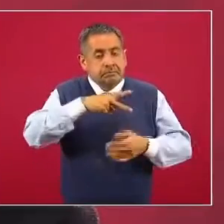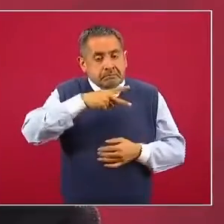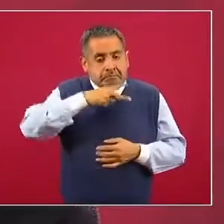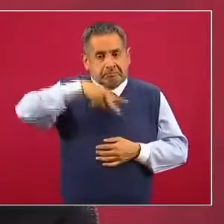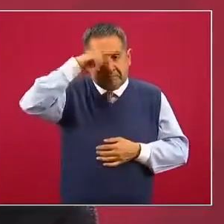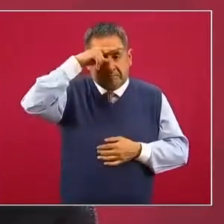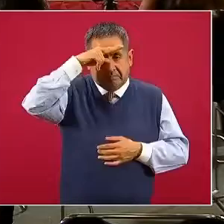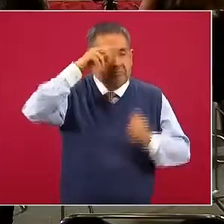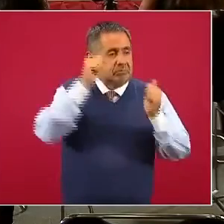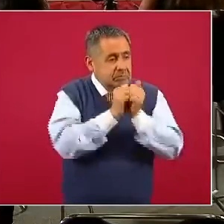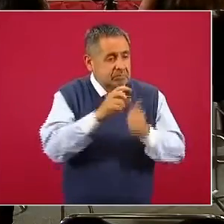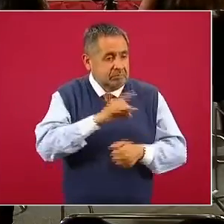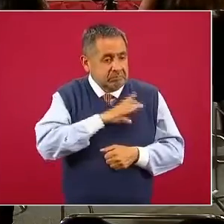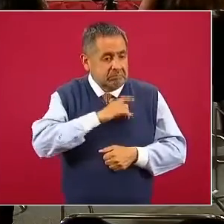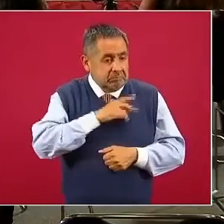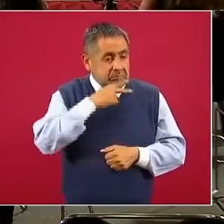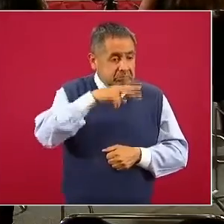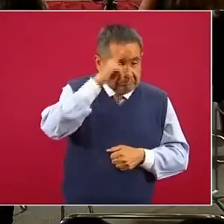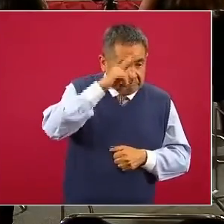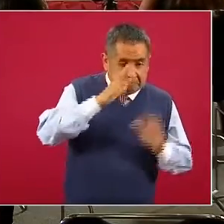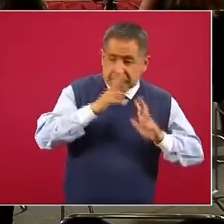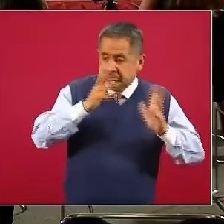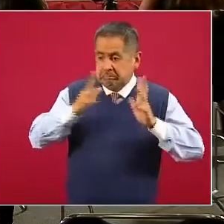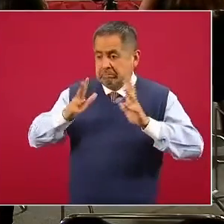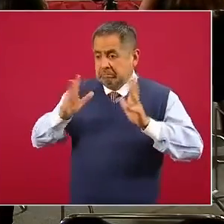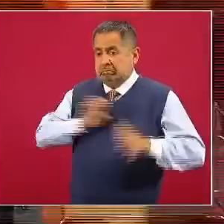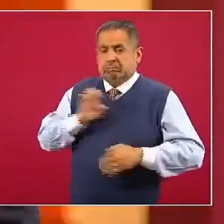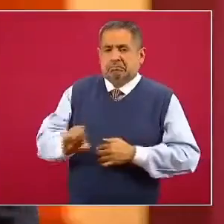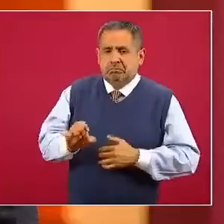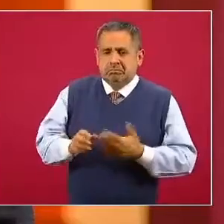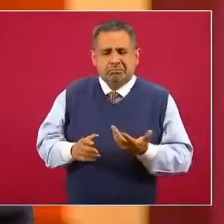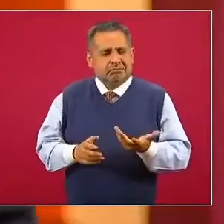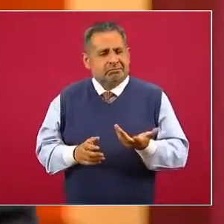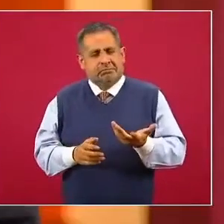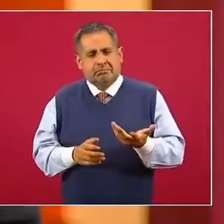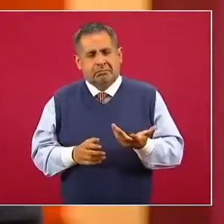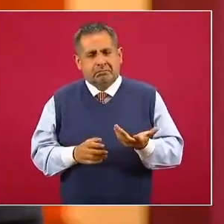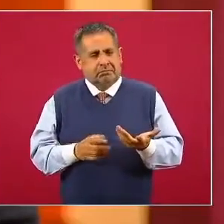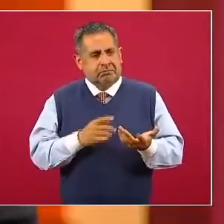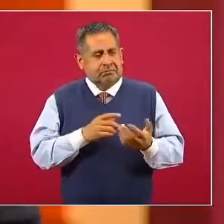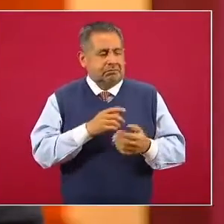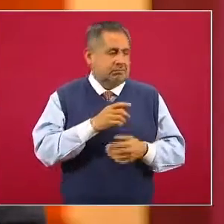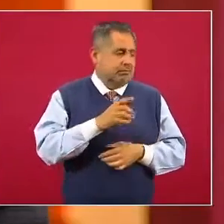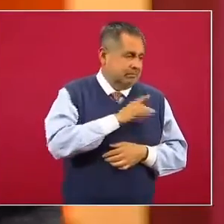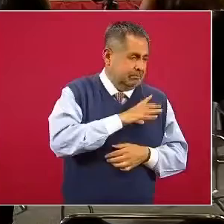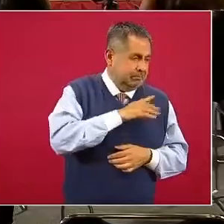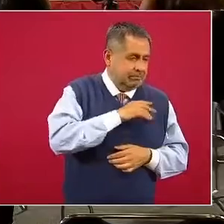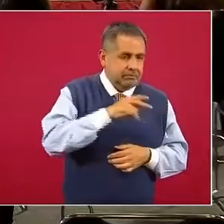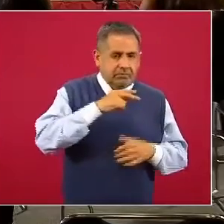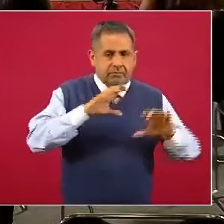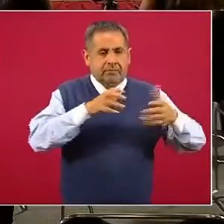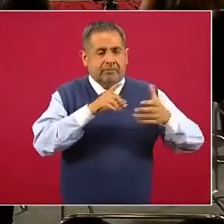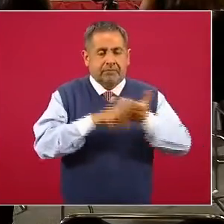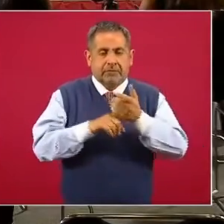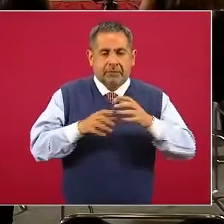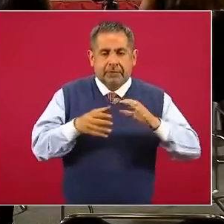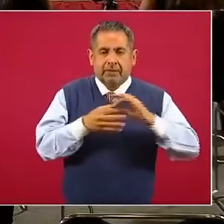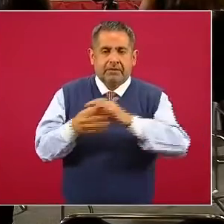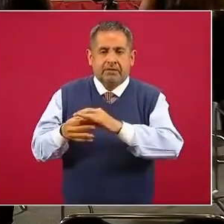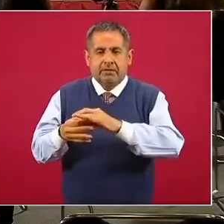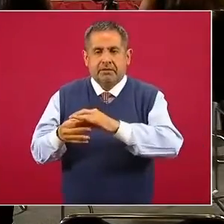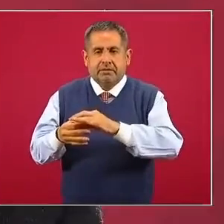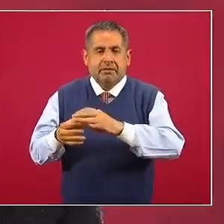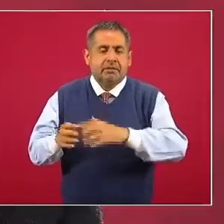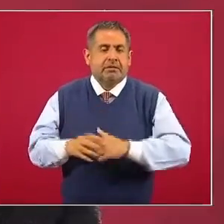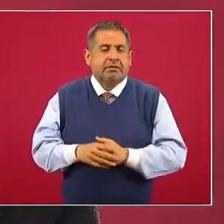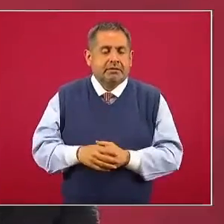el miedo. Y la ignorancia y el miedo combinados dan odio, y el odio lleva a ver a las otras